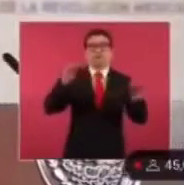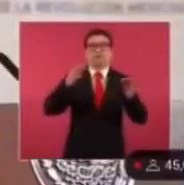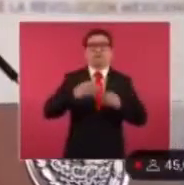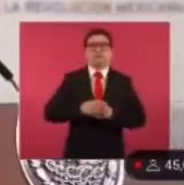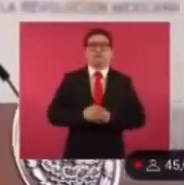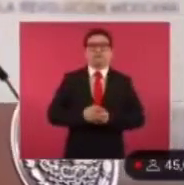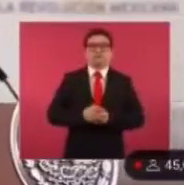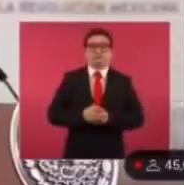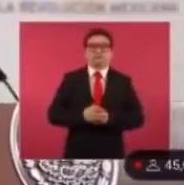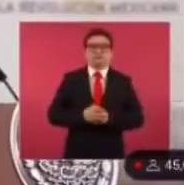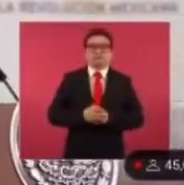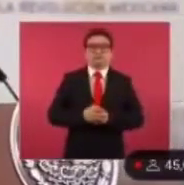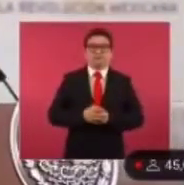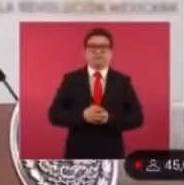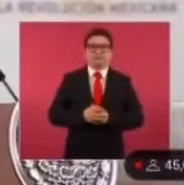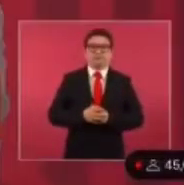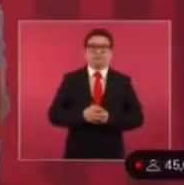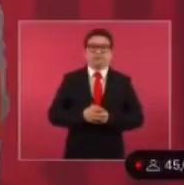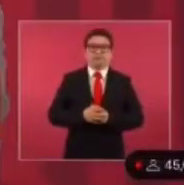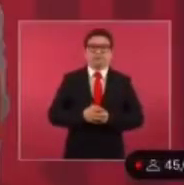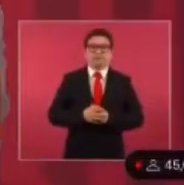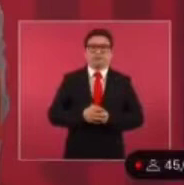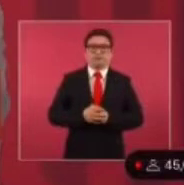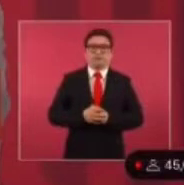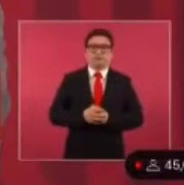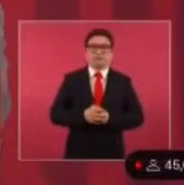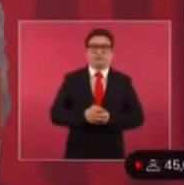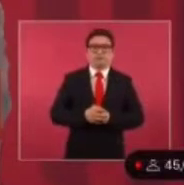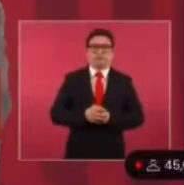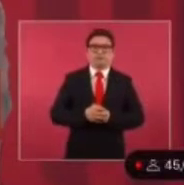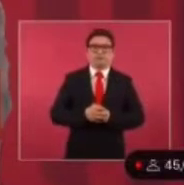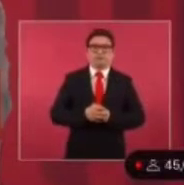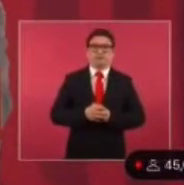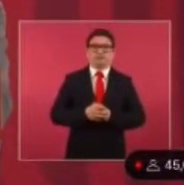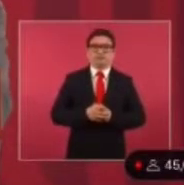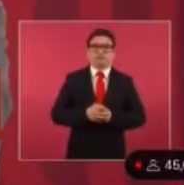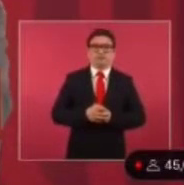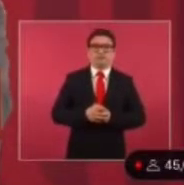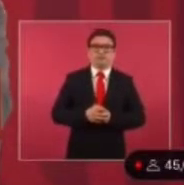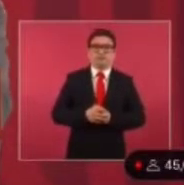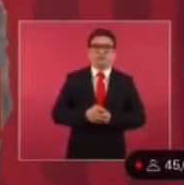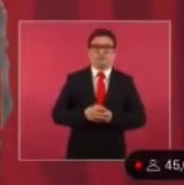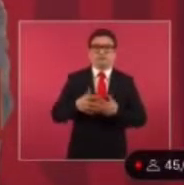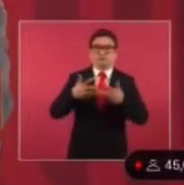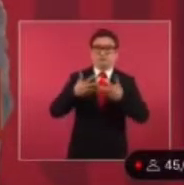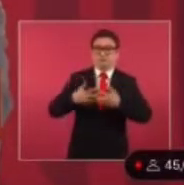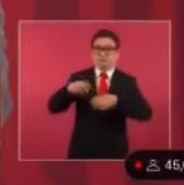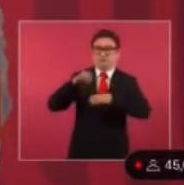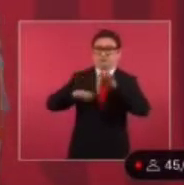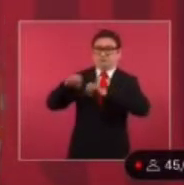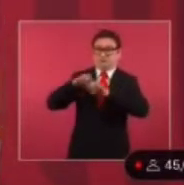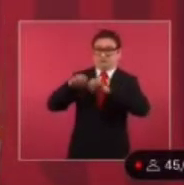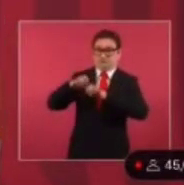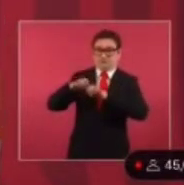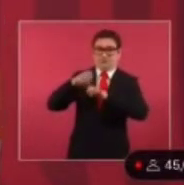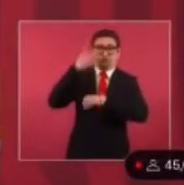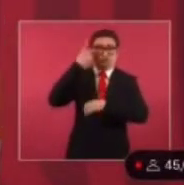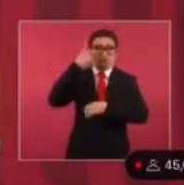que las empresas de Ricardo Salinas